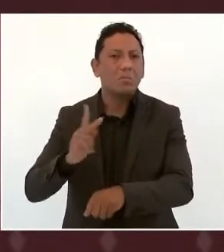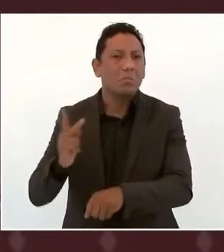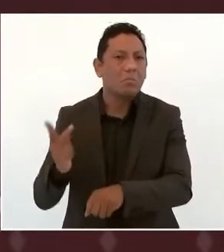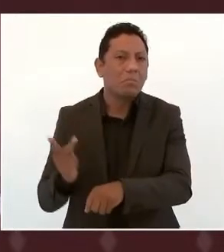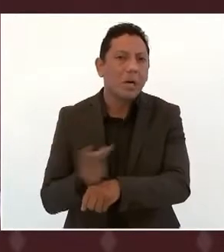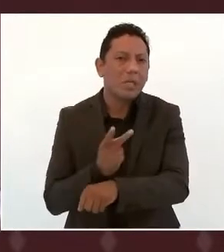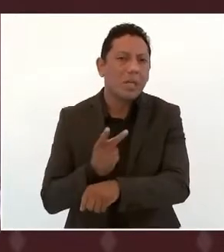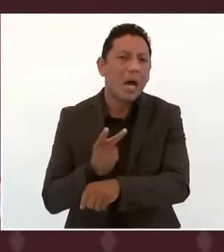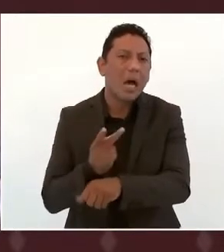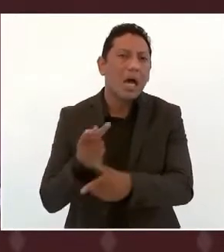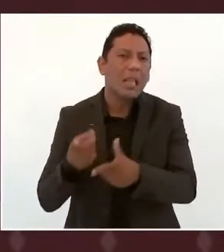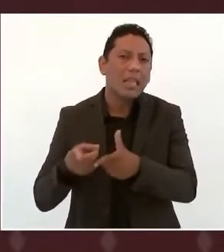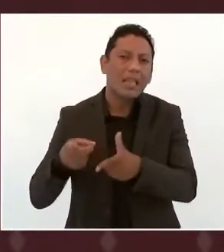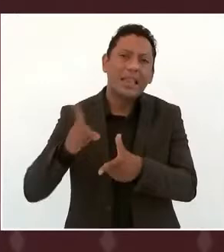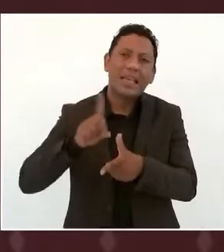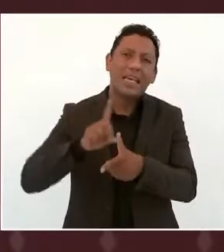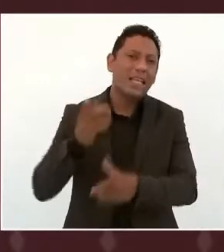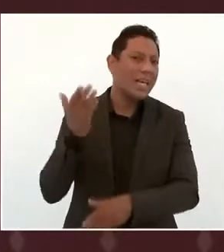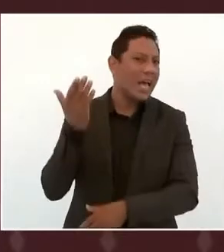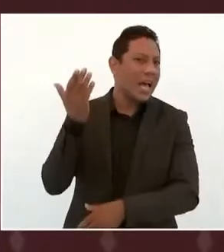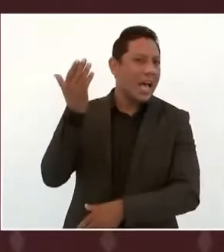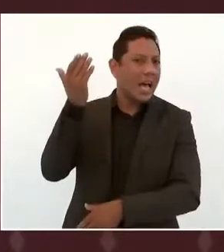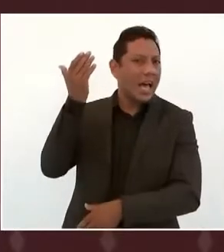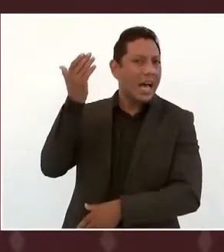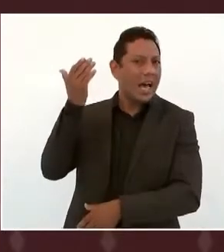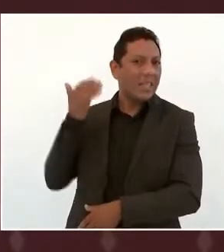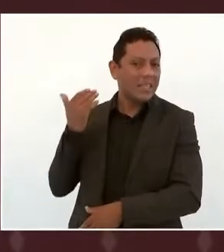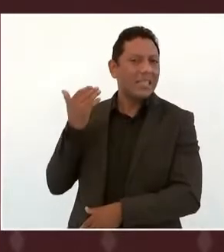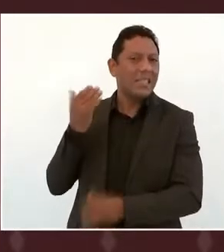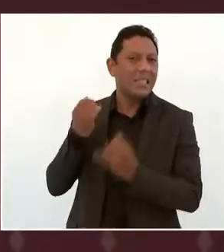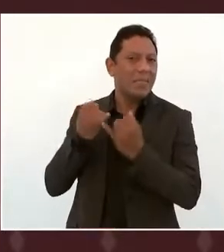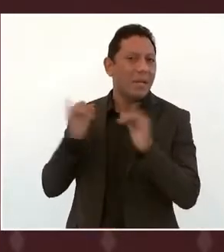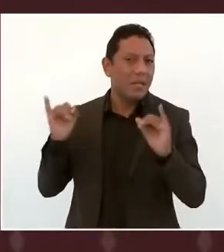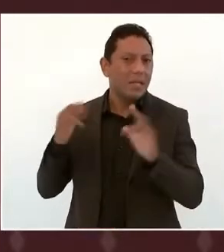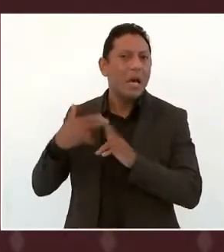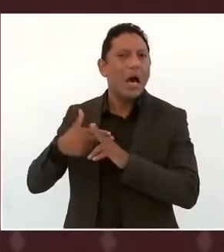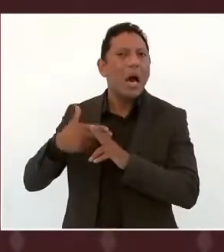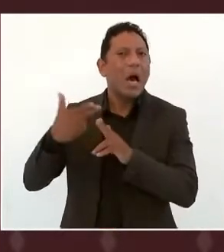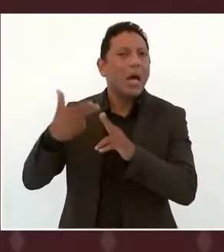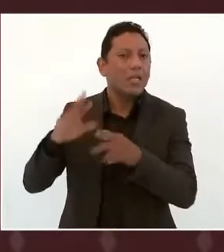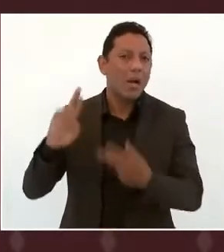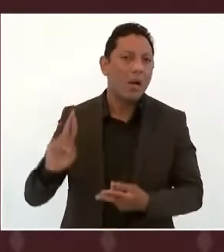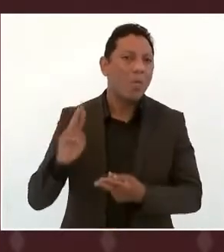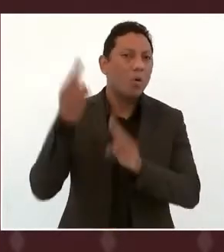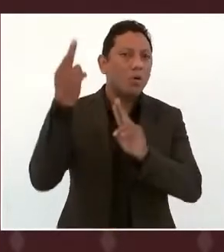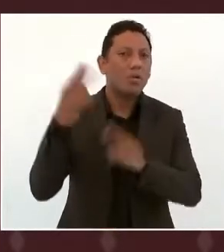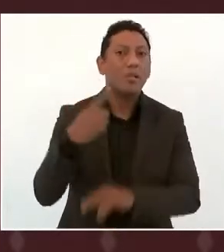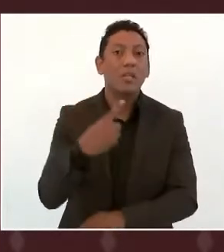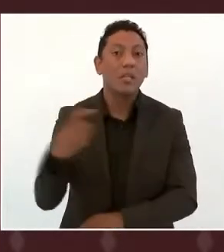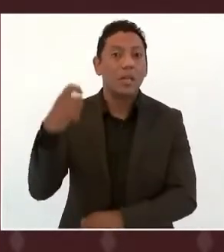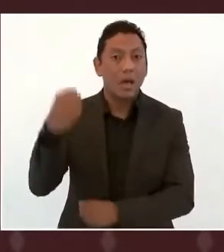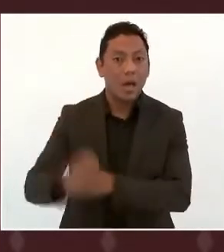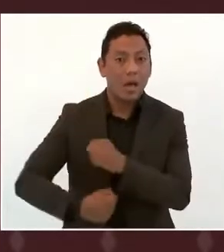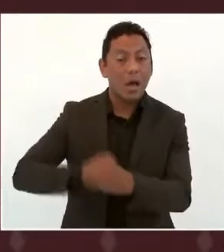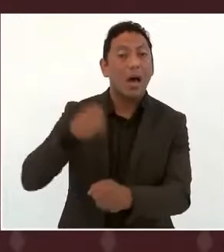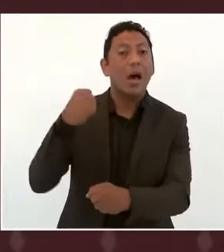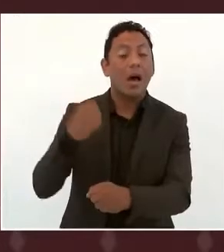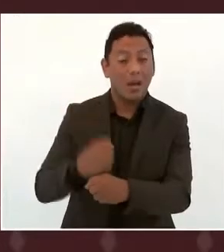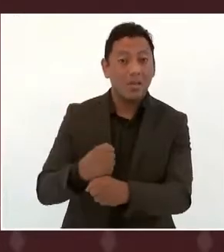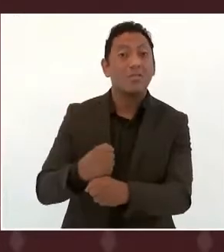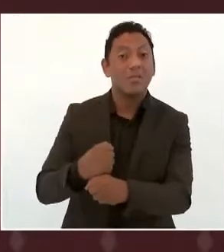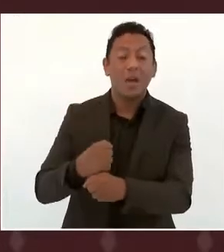que desde la independencia hasta la revolución, un siglo,